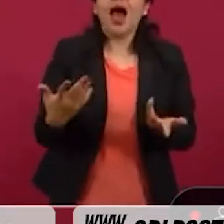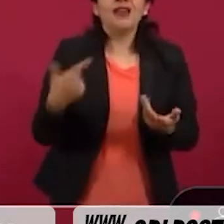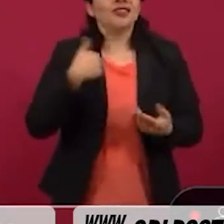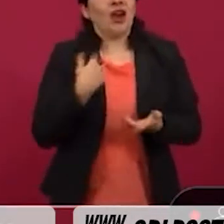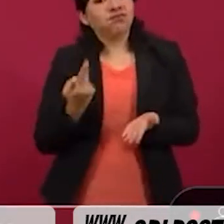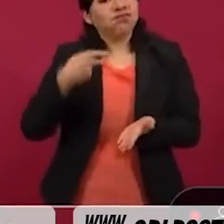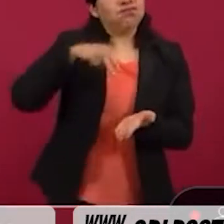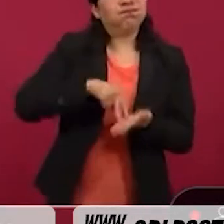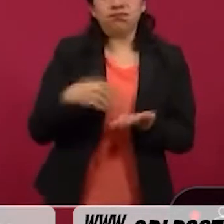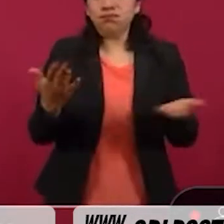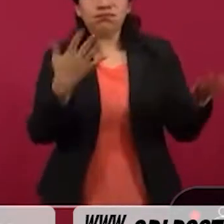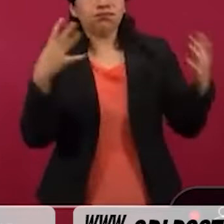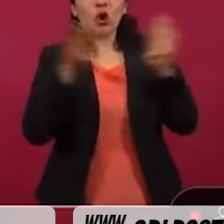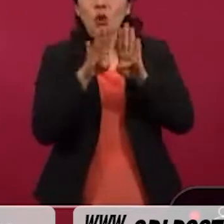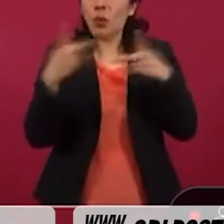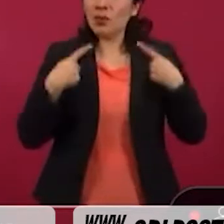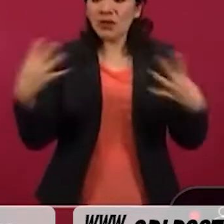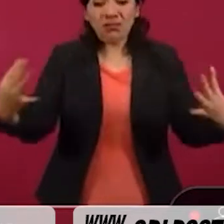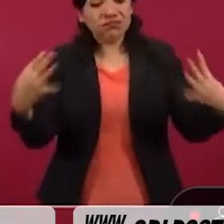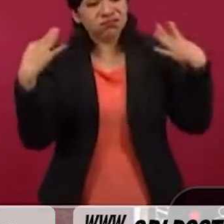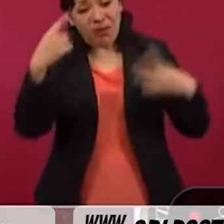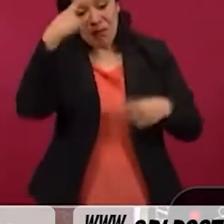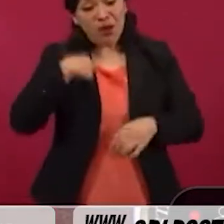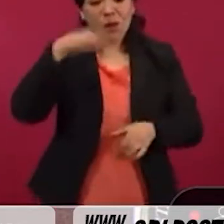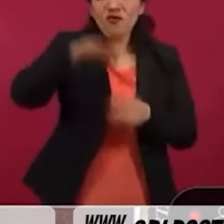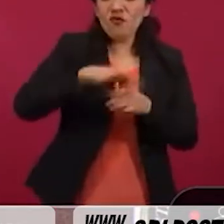electorales, porque